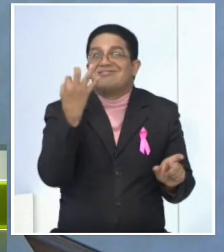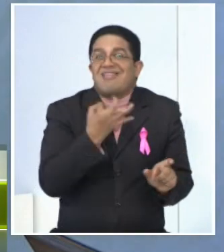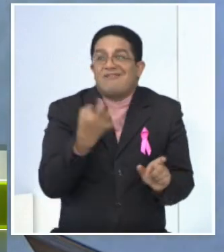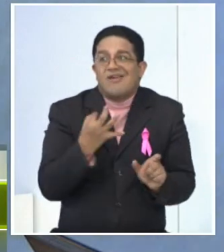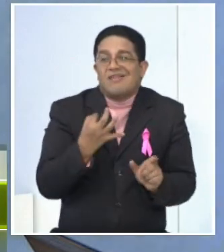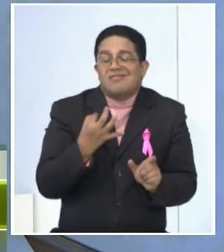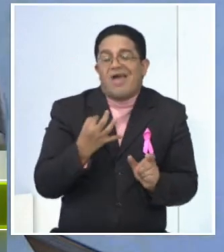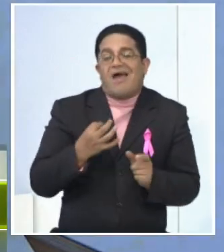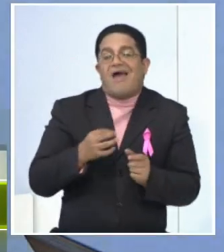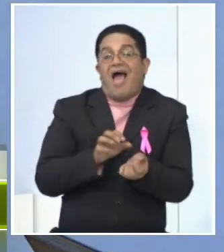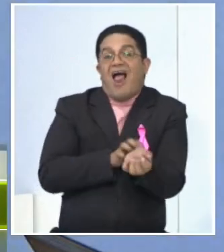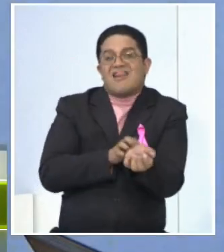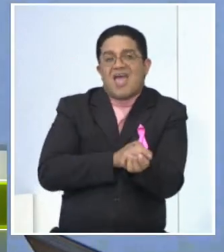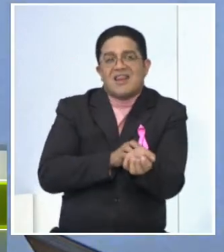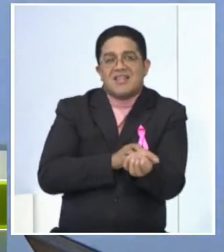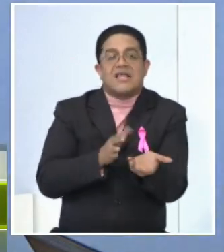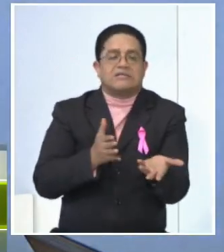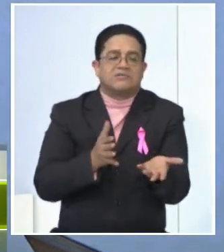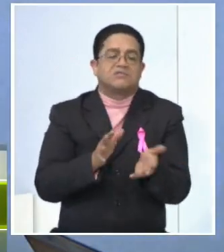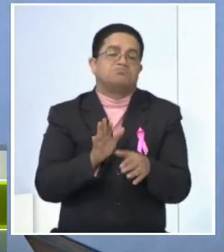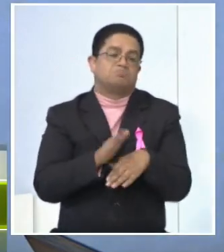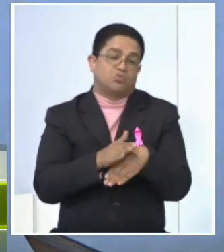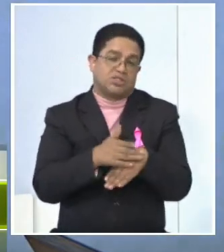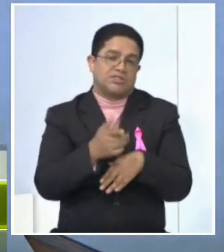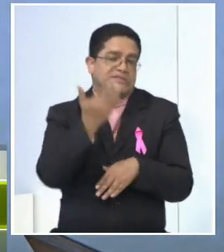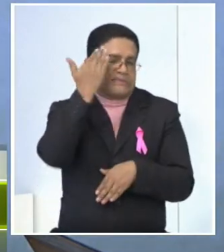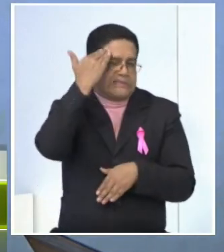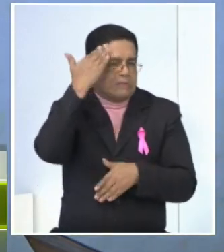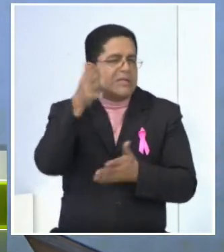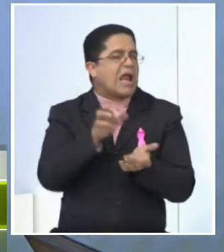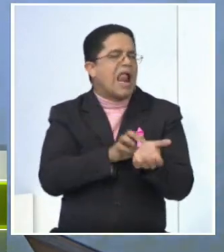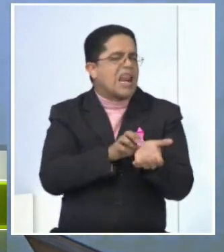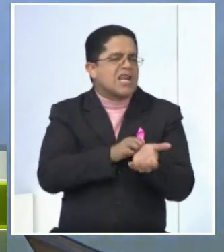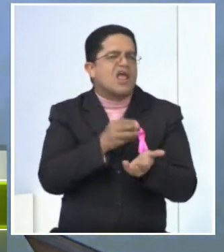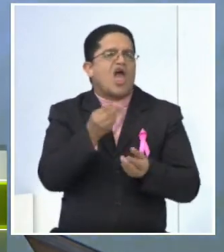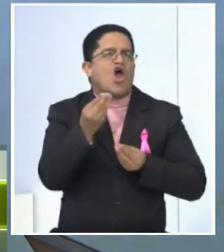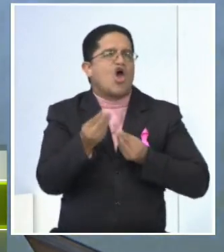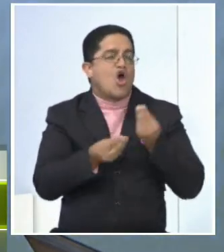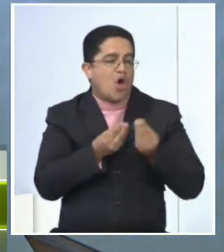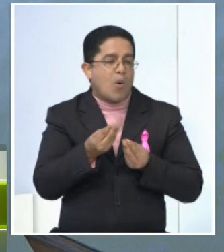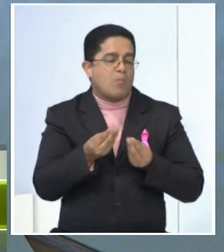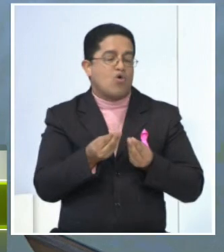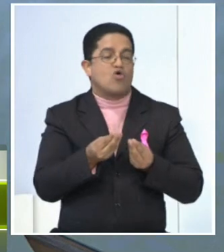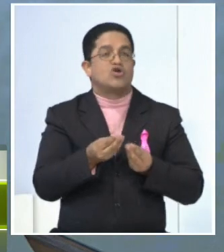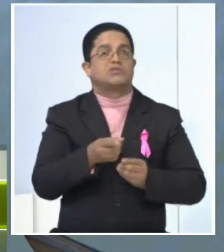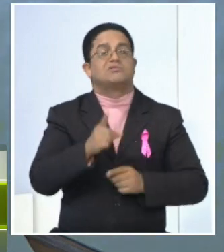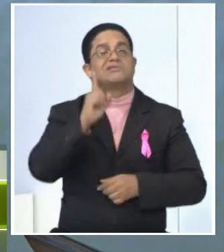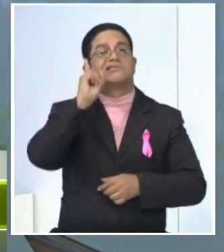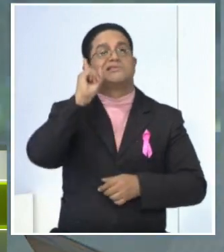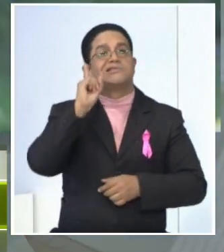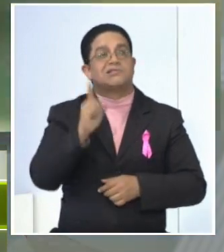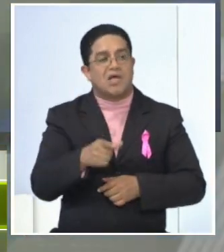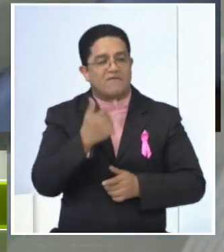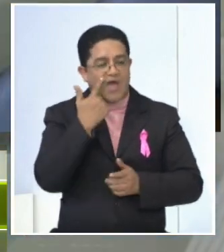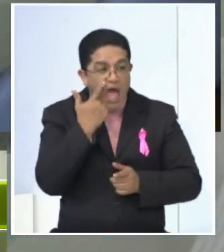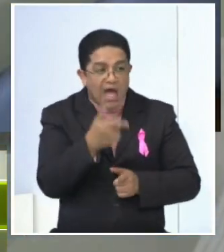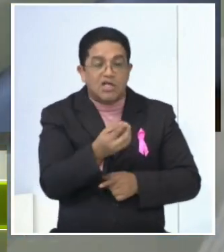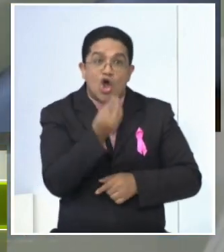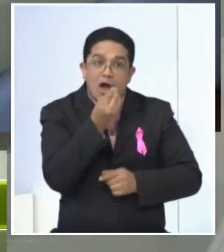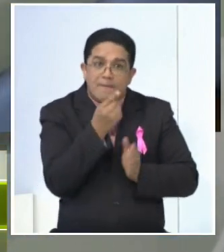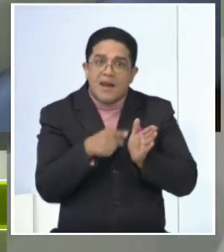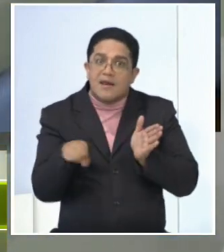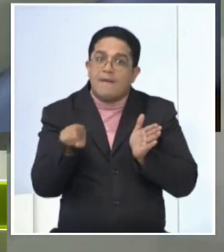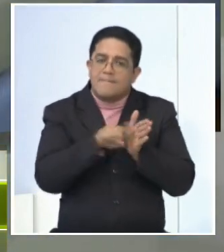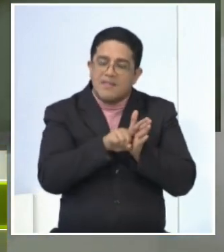alergia, porque para que sea una alergia también es otra cosa importante y es una característica fundamental. Para considerarlo alergia tiene que ser repetitivo, es